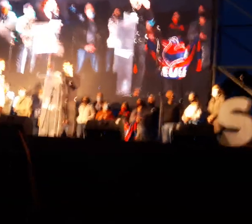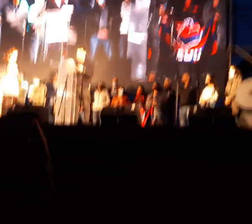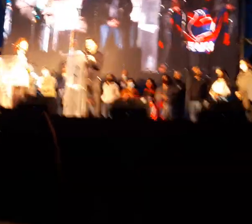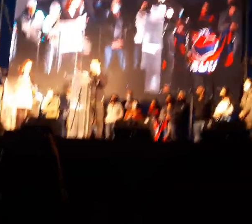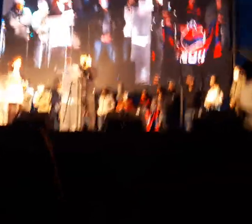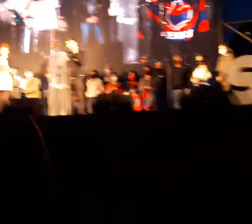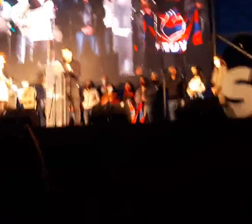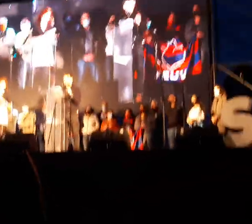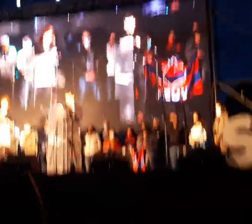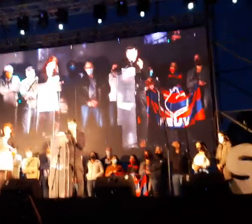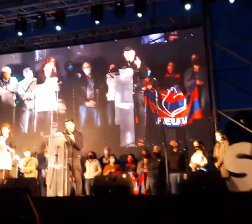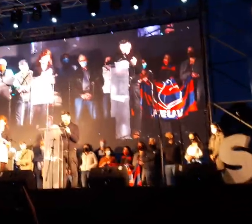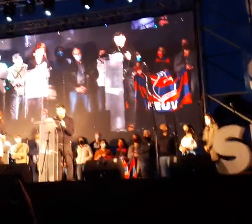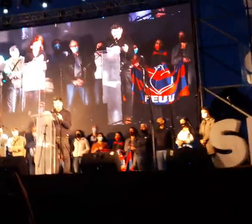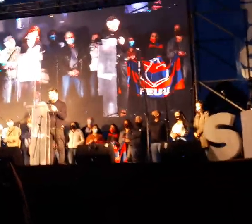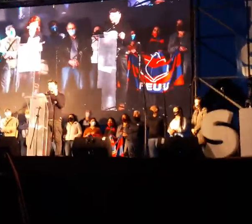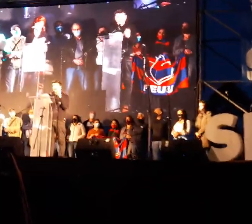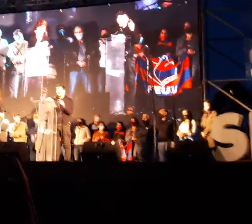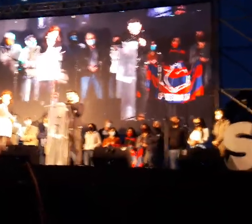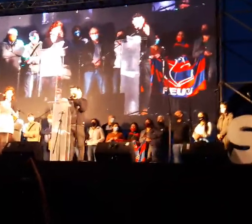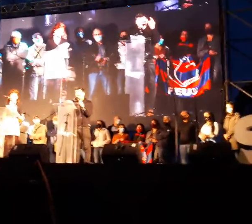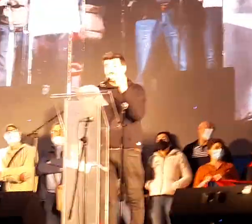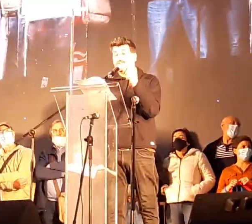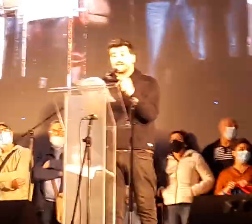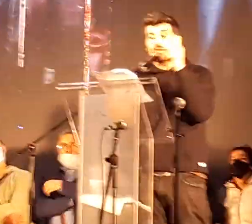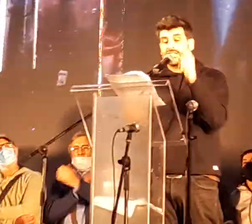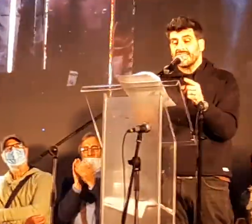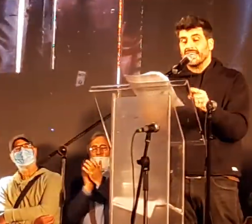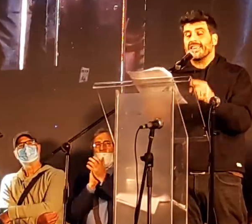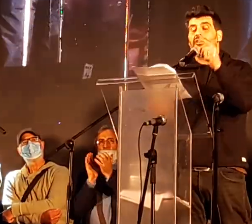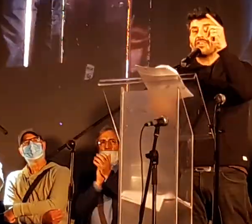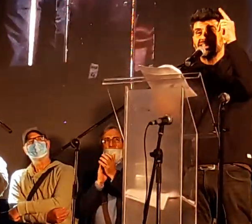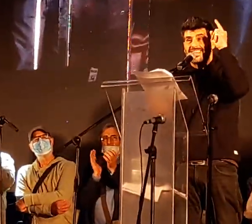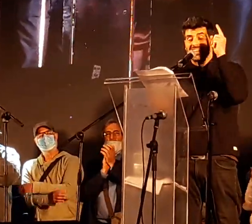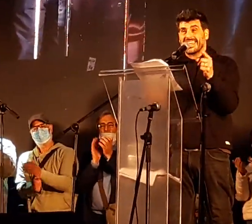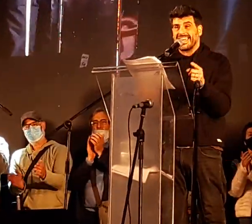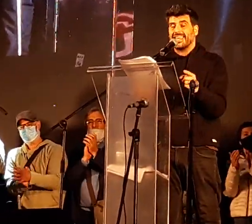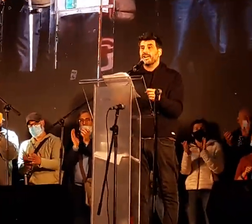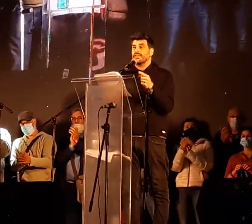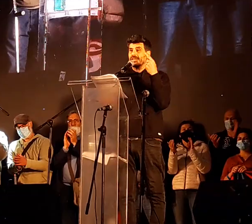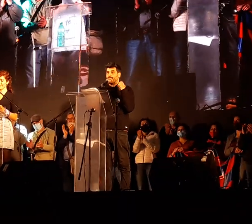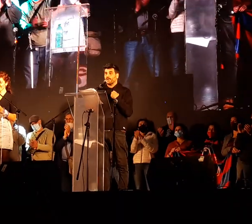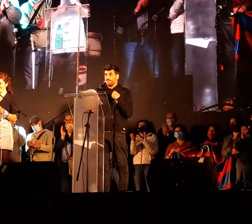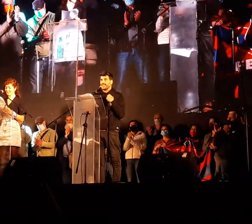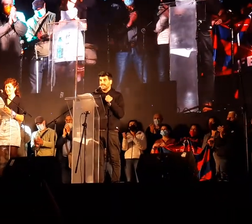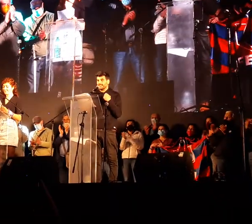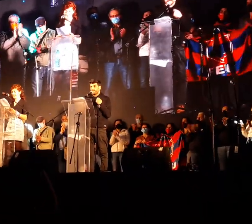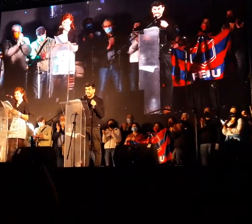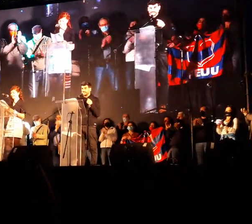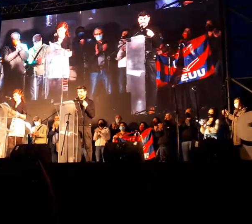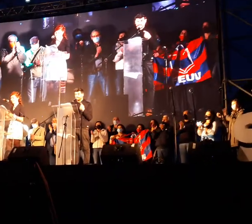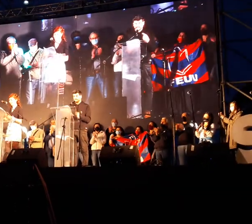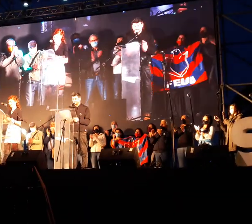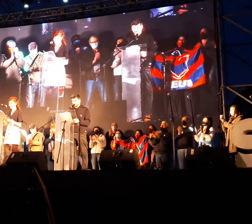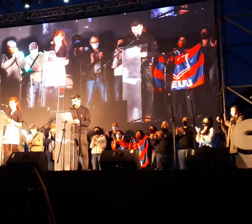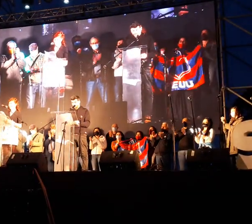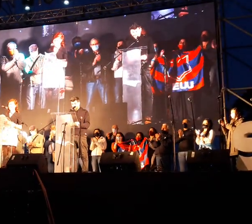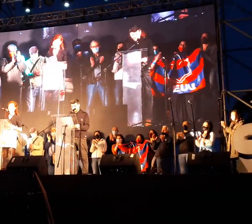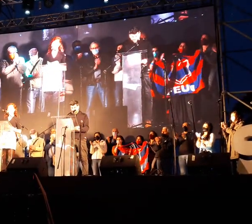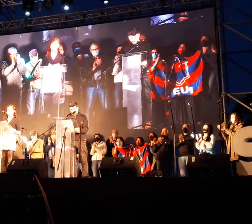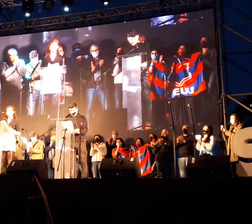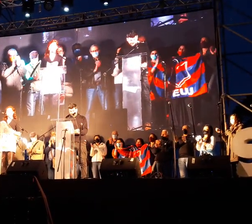empresas transnacionales que compiten con ella. Por eso también votamos sí en defensa de Antel, en nuestra propia defensa.